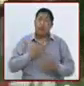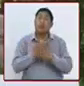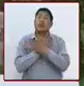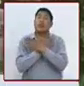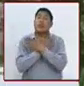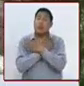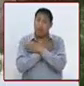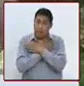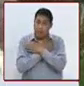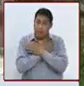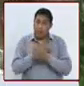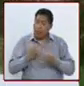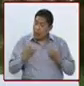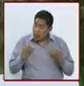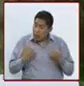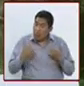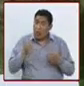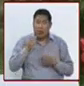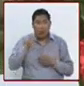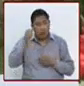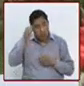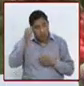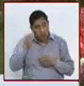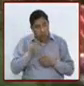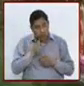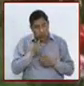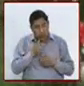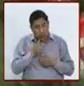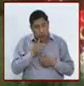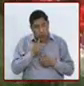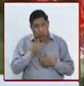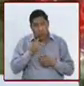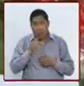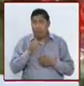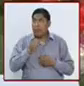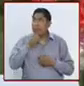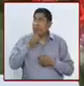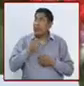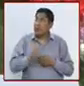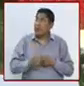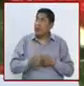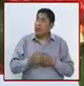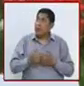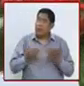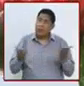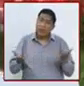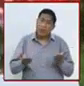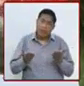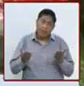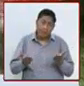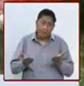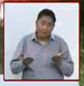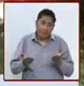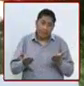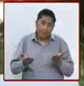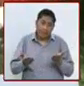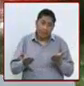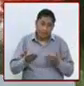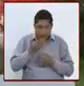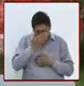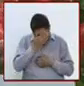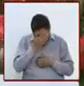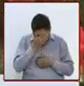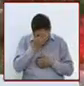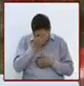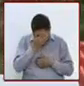hay adolescentes, personas adultas, personas de la tercera edad, donde fueron